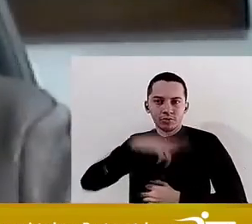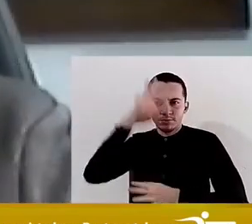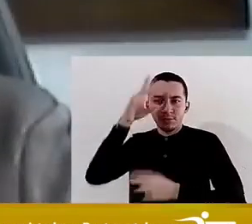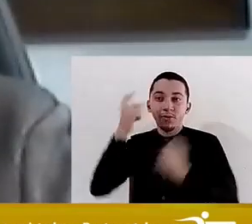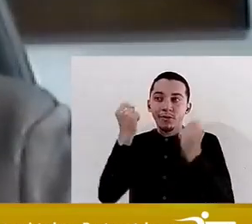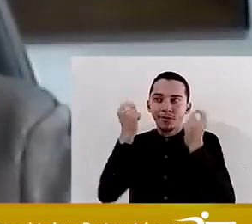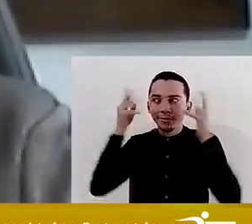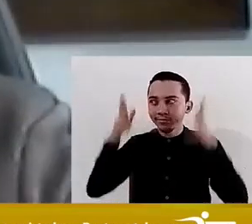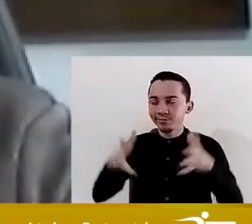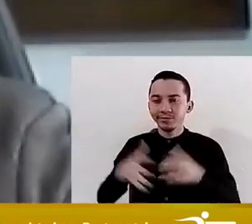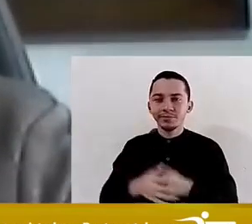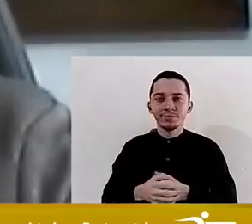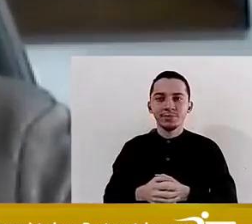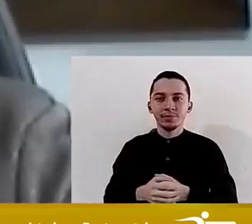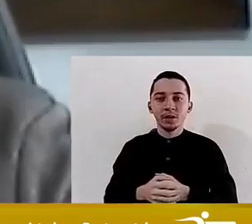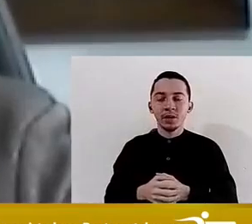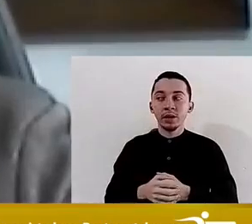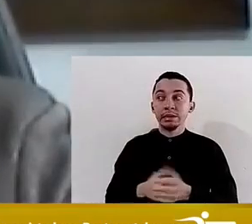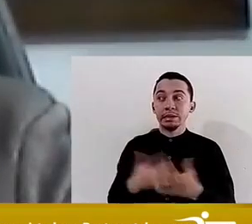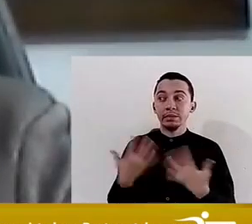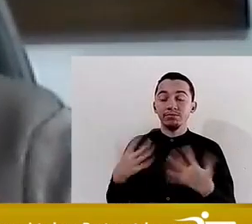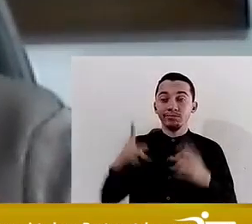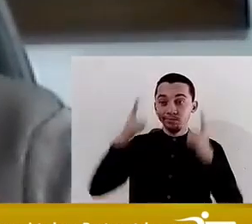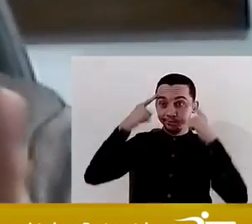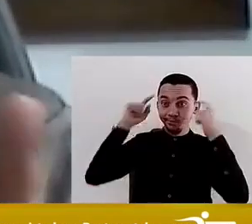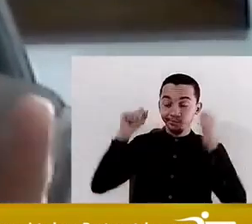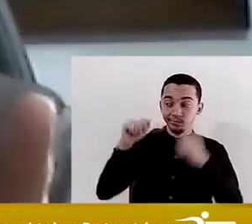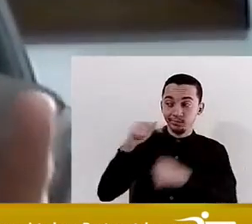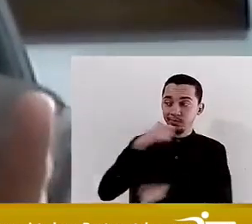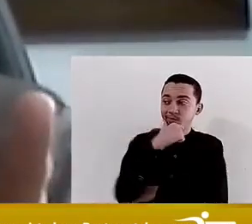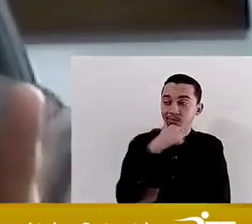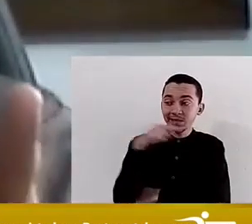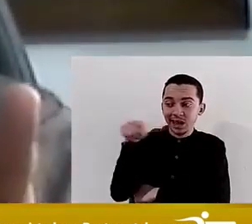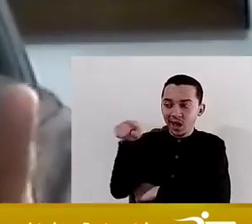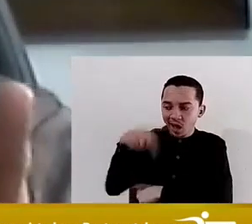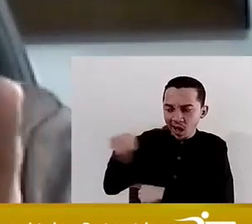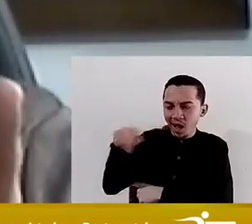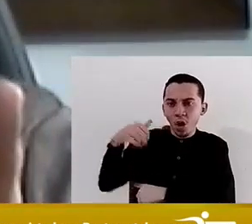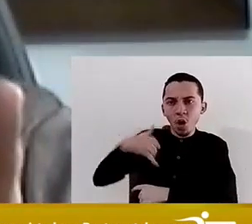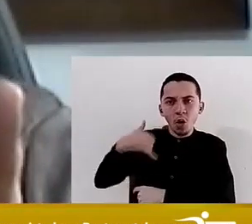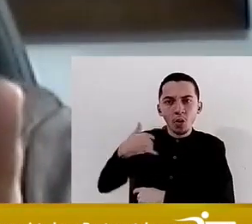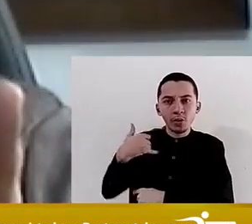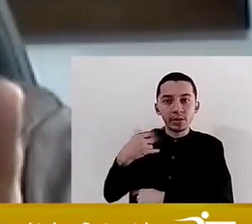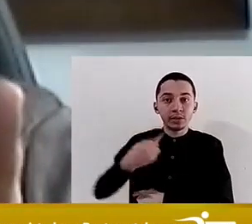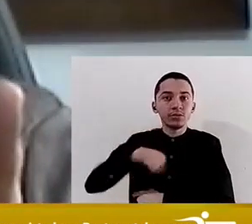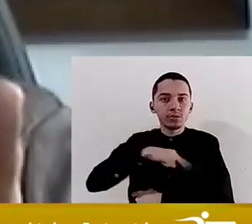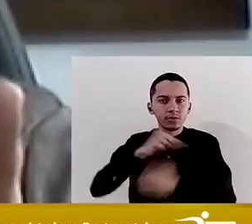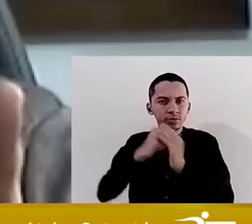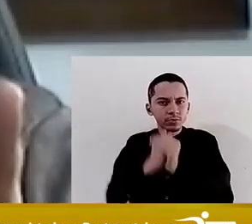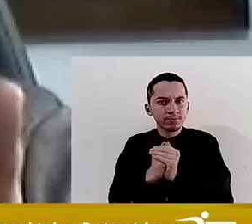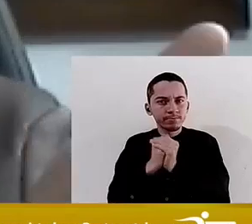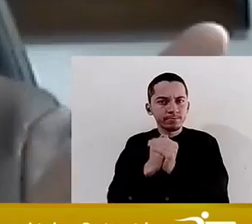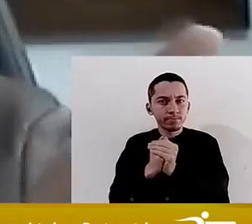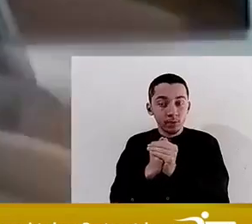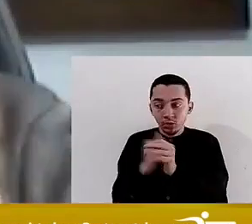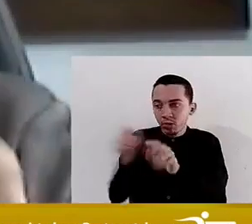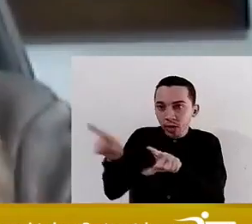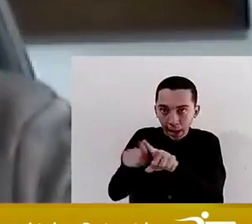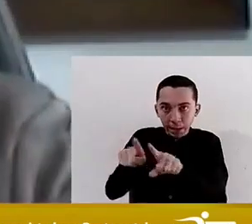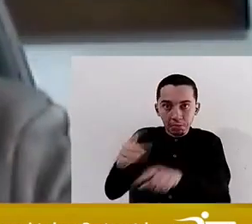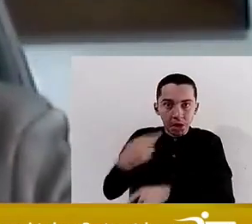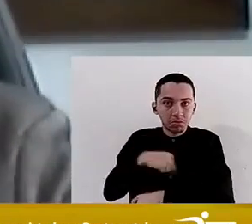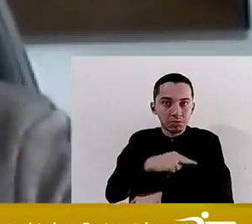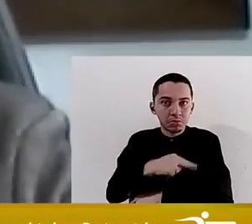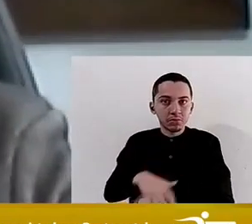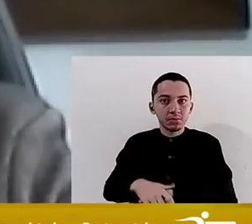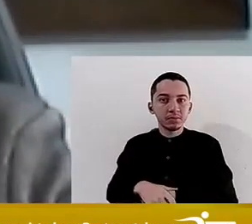me preocupan esos jóvenes por los que hemos estado orando. Son nuestros hermanos. Y les voy a